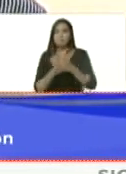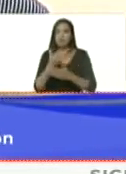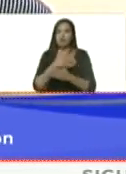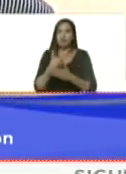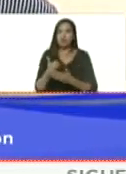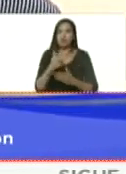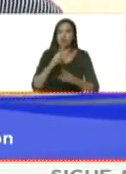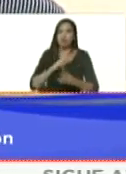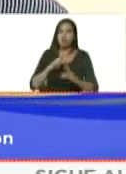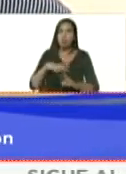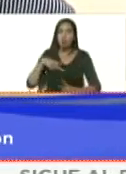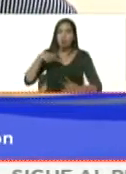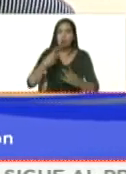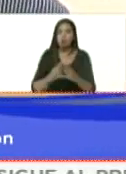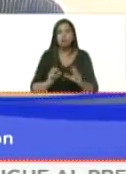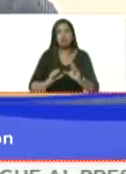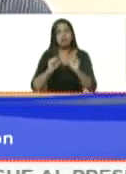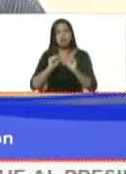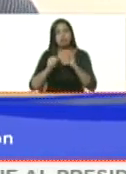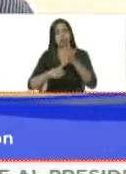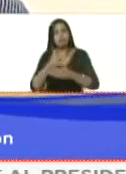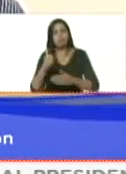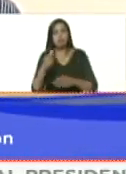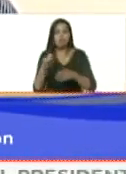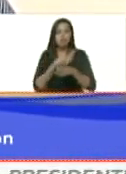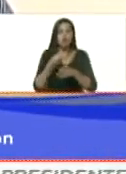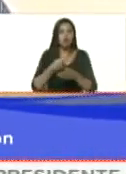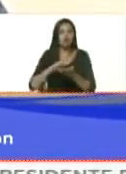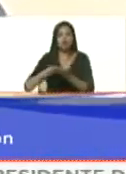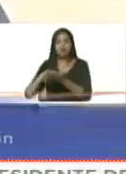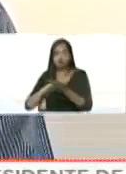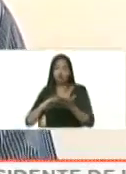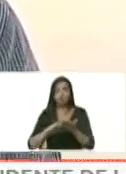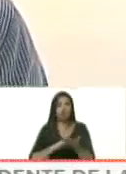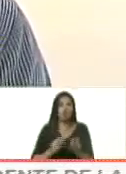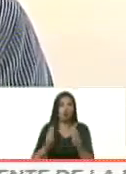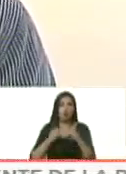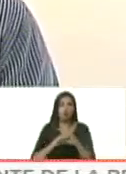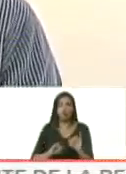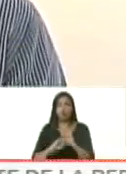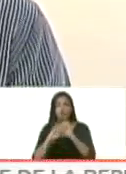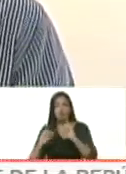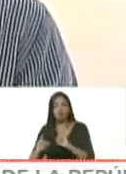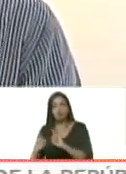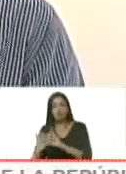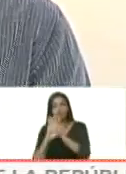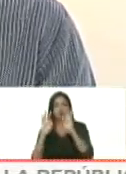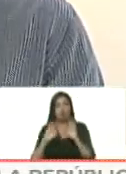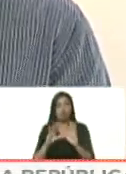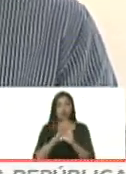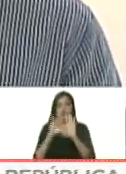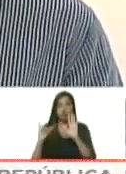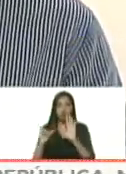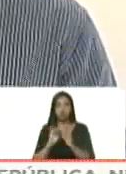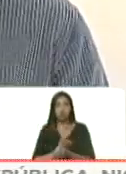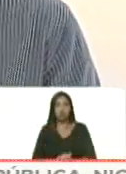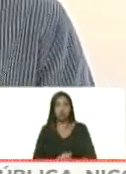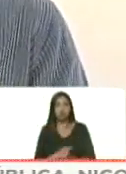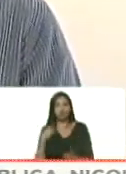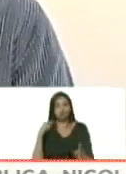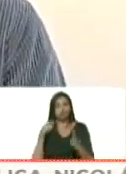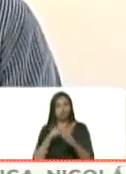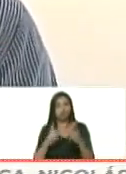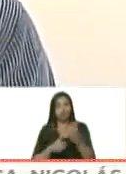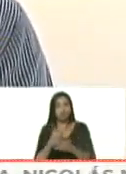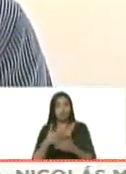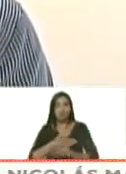su voluntad de avanzar en la búsqueda de una solución acordada y constitucional enfocada en